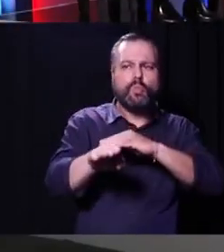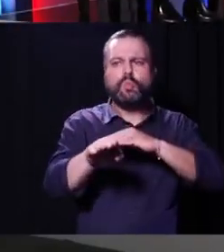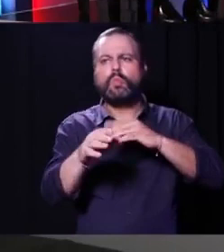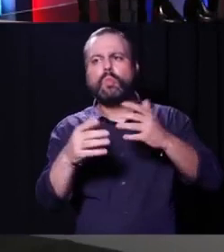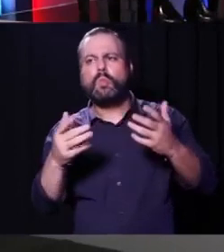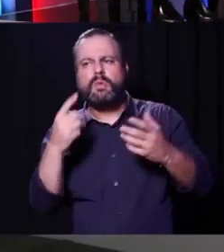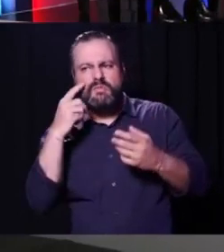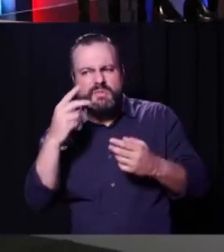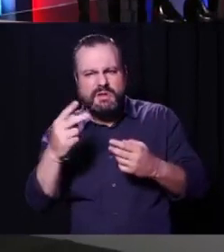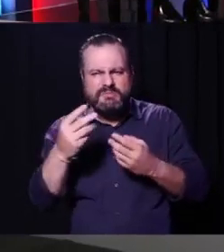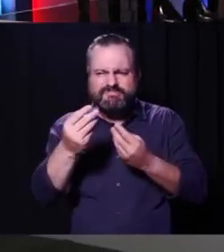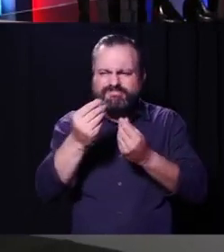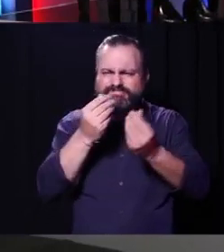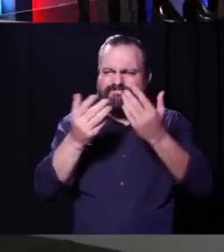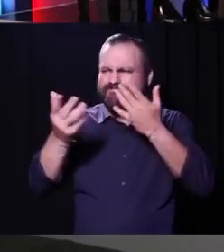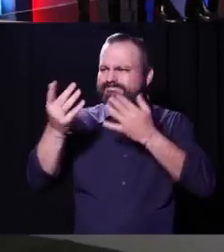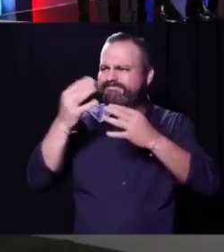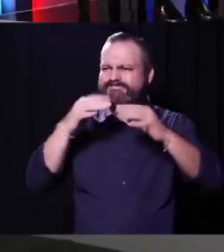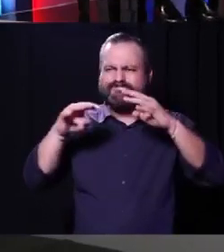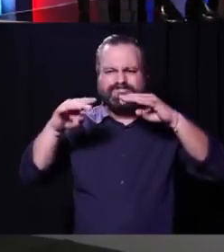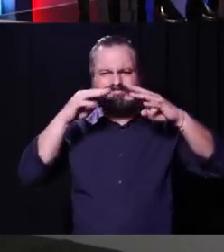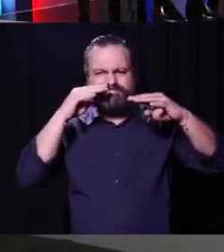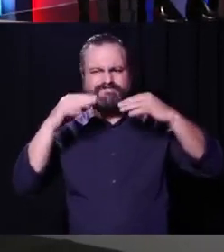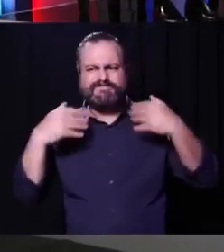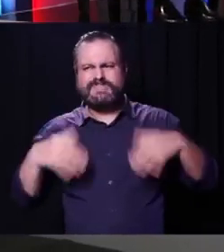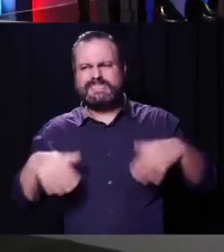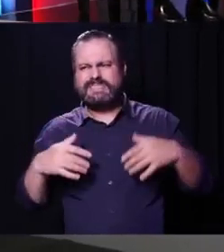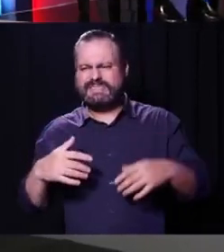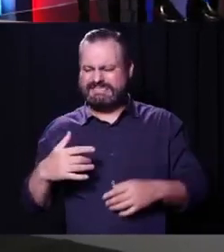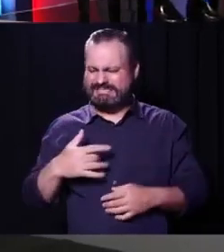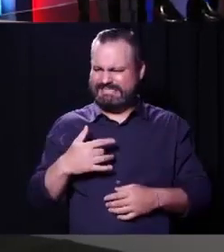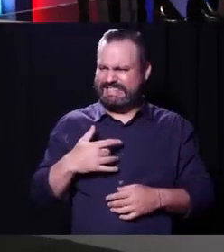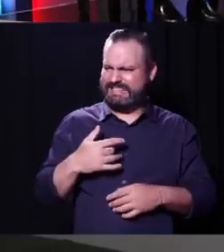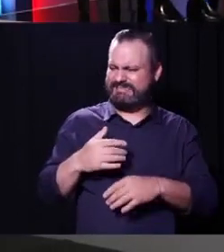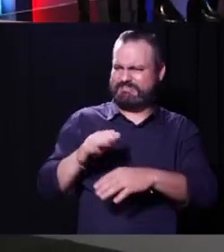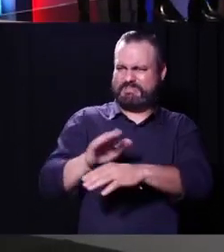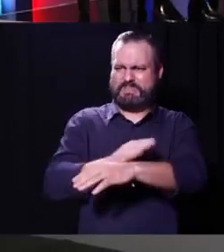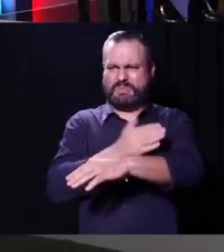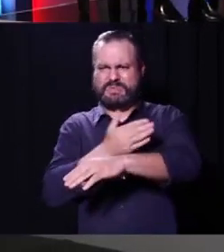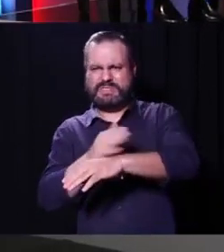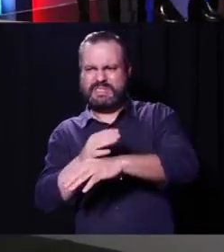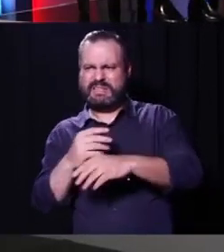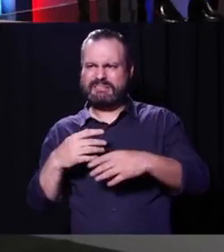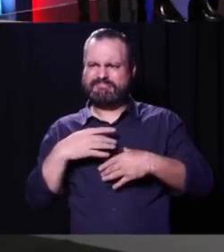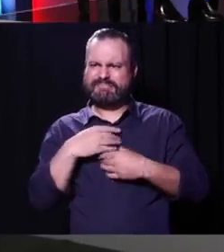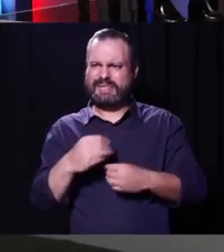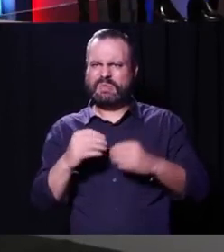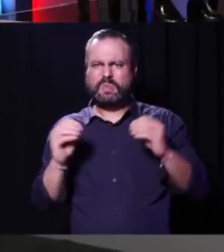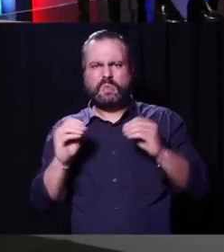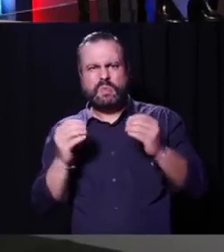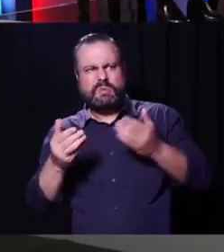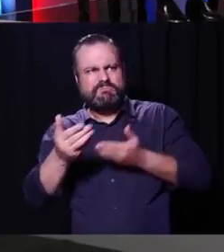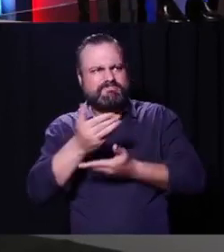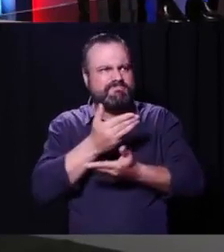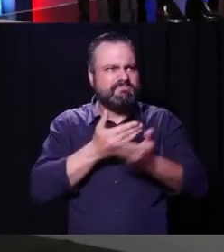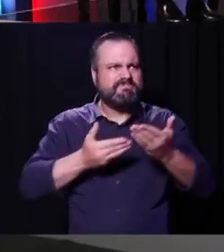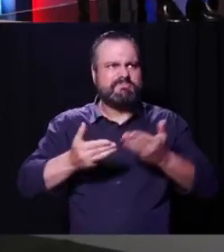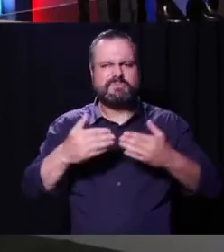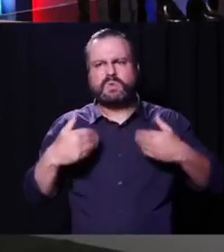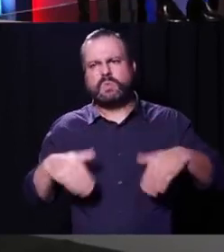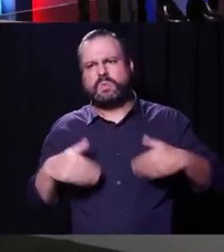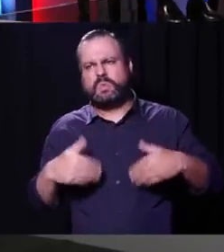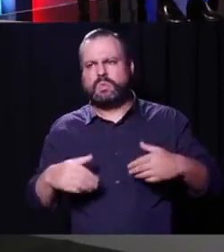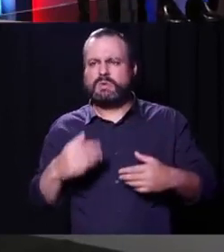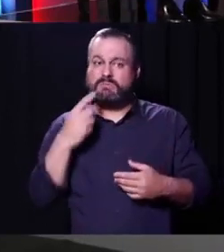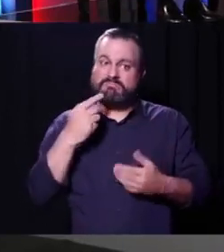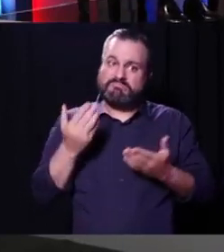barrio. Sientes la música. Me parece interesantísimo. Pero las reglas me obligan a someterlo.